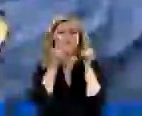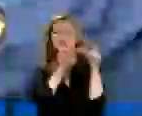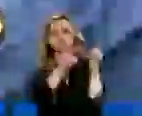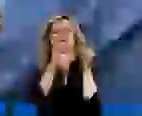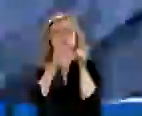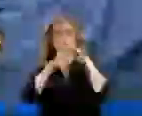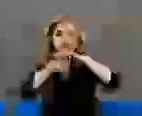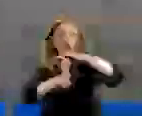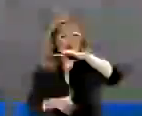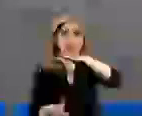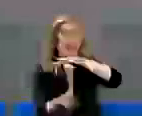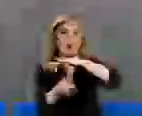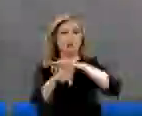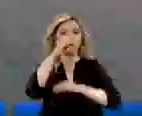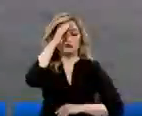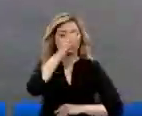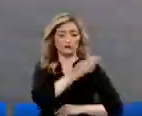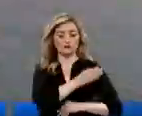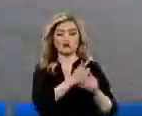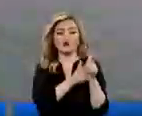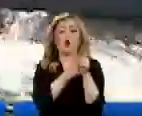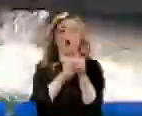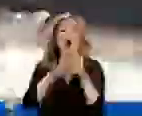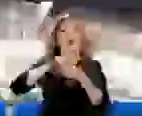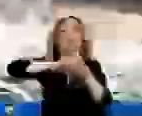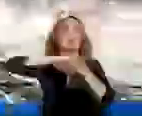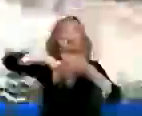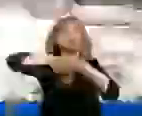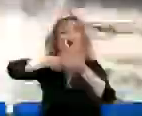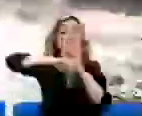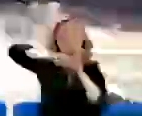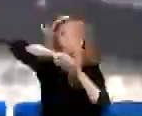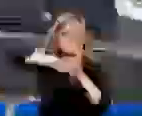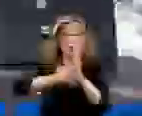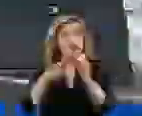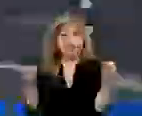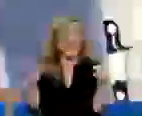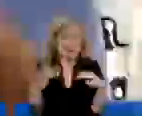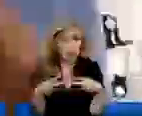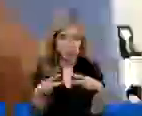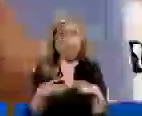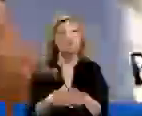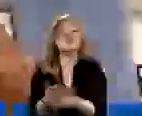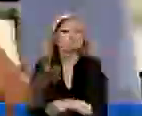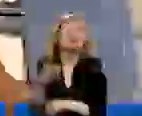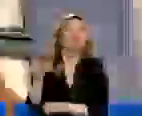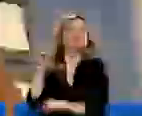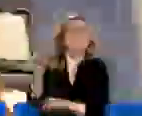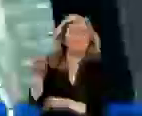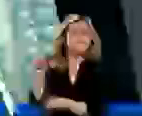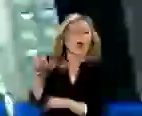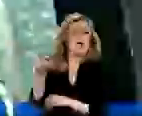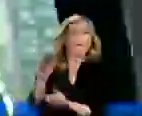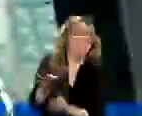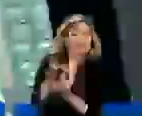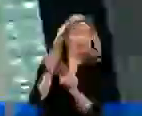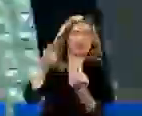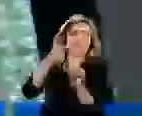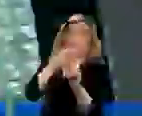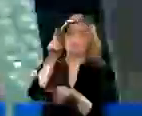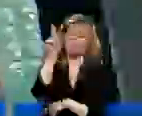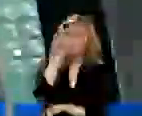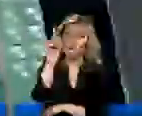Fuerzas Armadas están a punto de contratar una nueva póliza de seguro. Y aunque esta vez no será bajo régimen